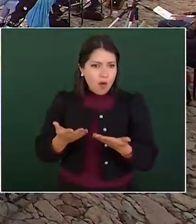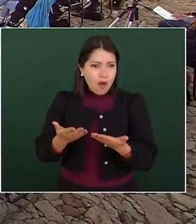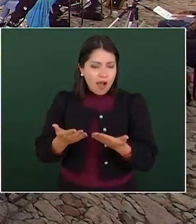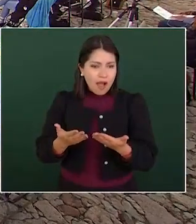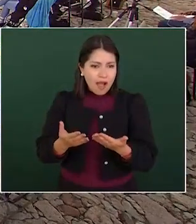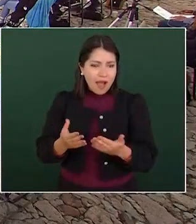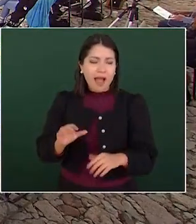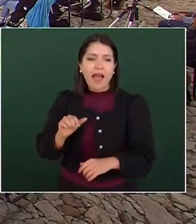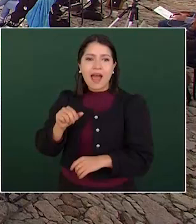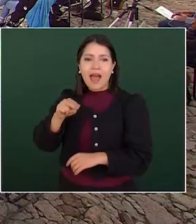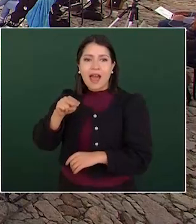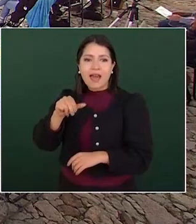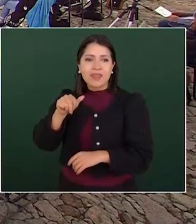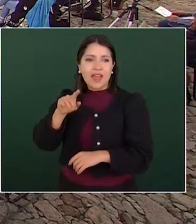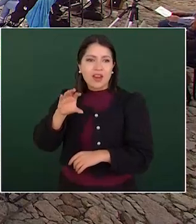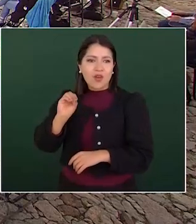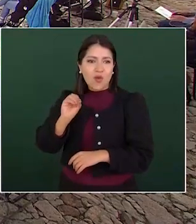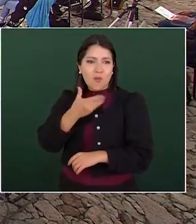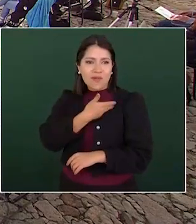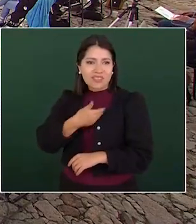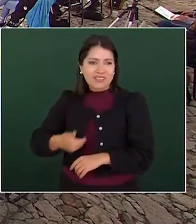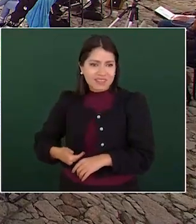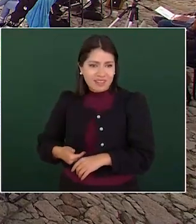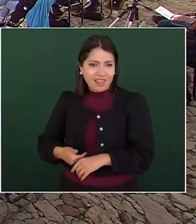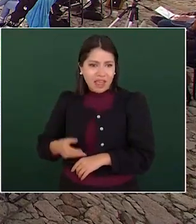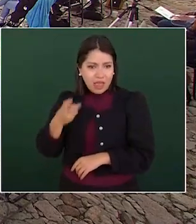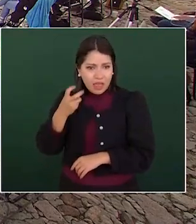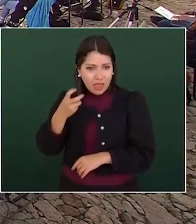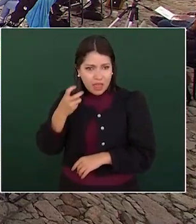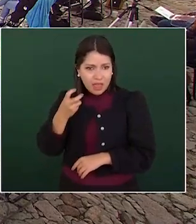presidente. Y miren,